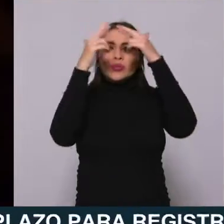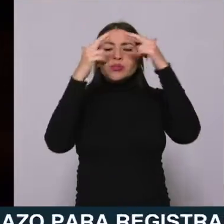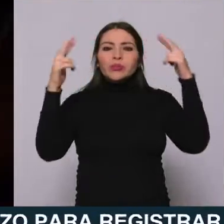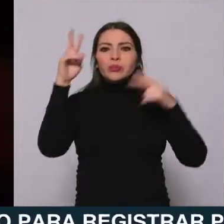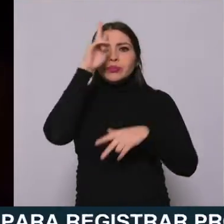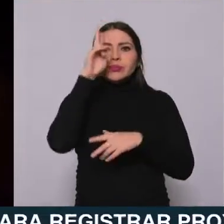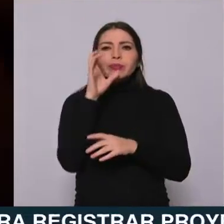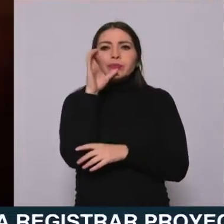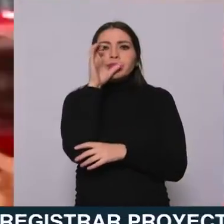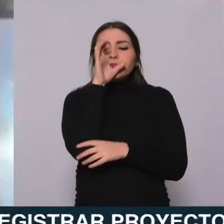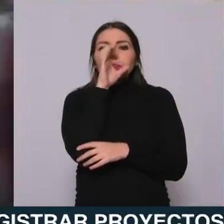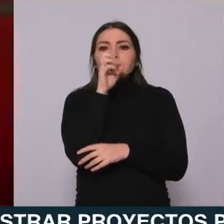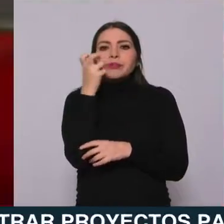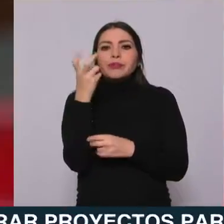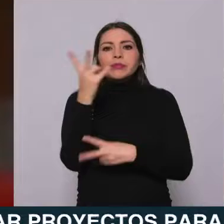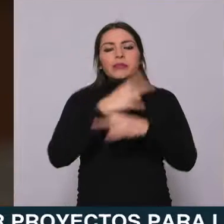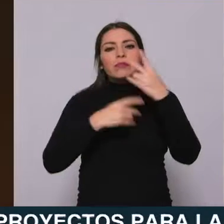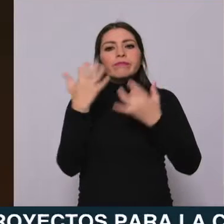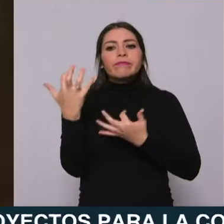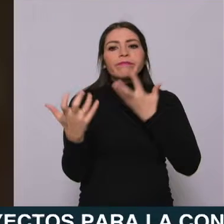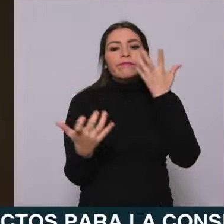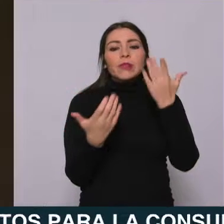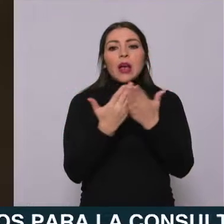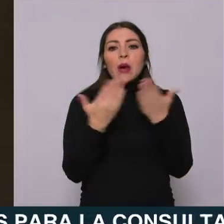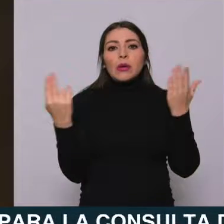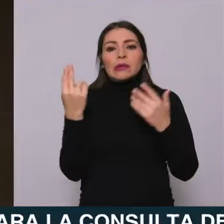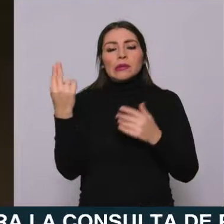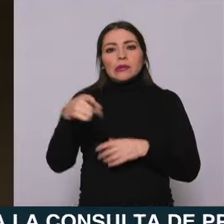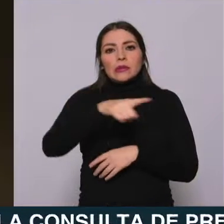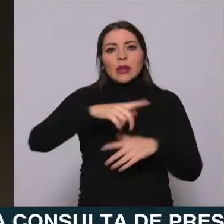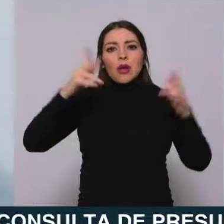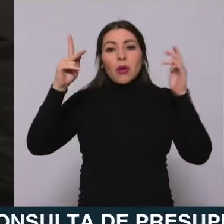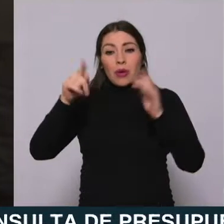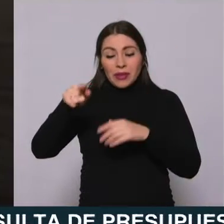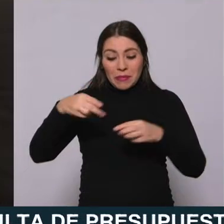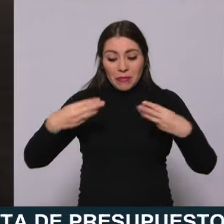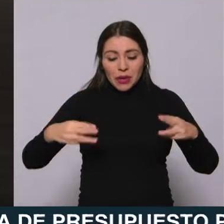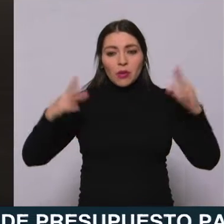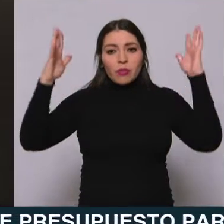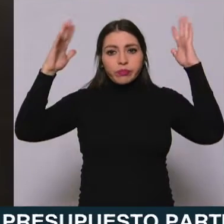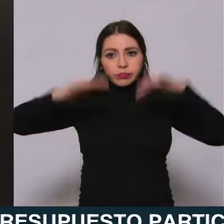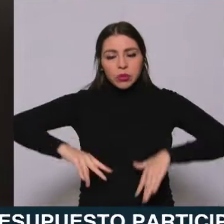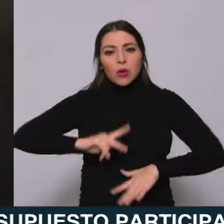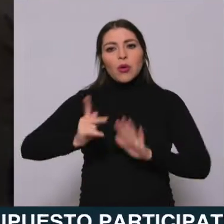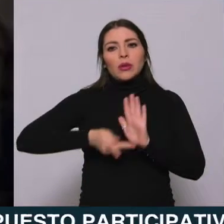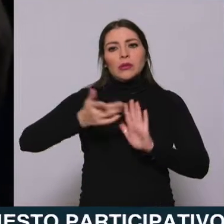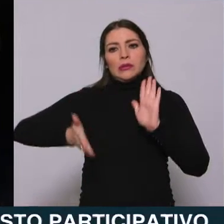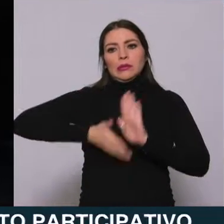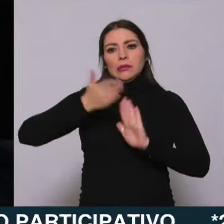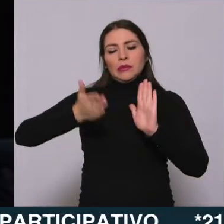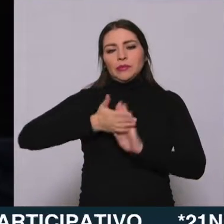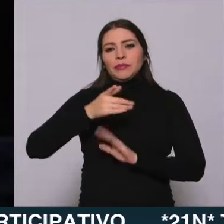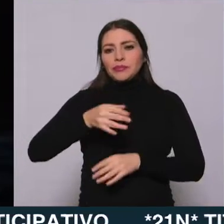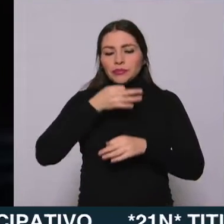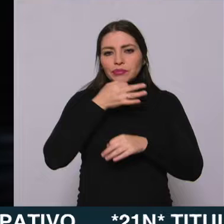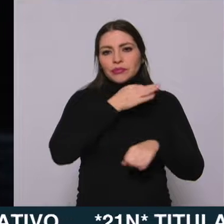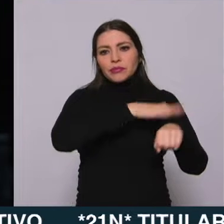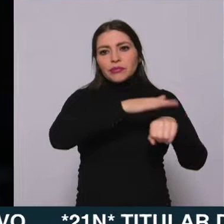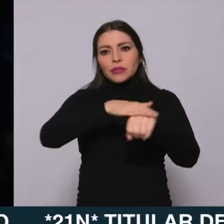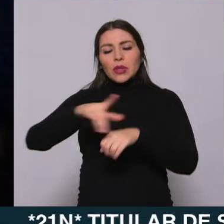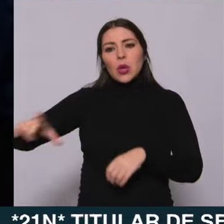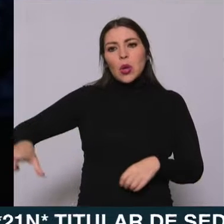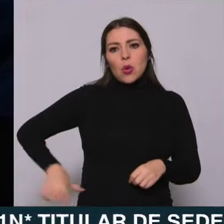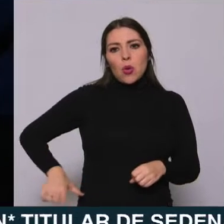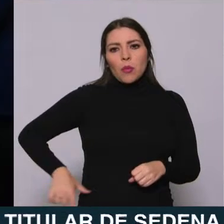por lo que deberá ser demolido y reconstruido. Así lo dieron a conocer autoridades capitalinas al presentar los avances de los trabajos